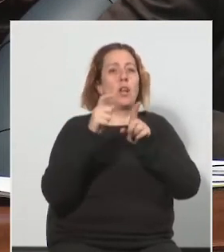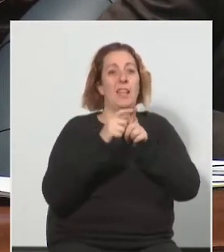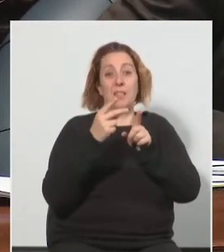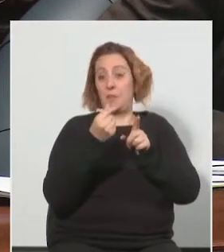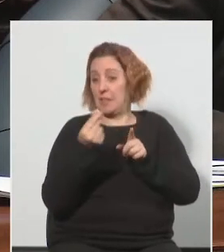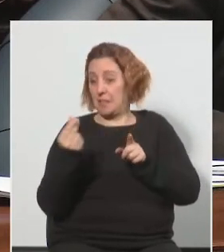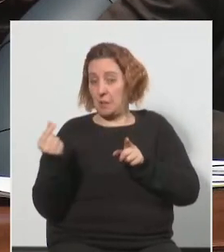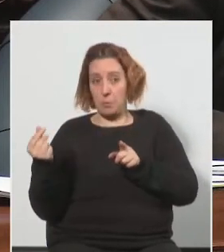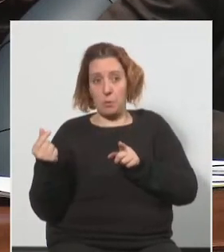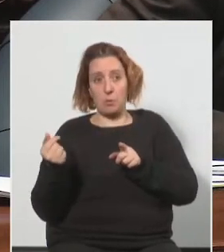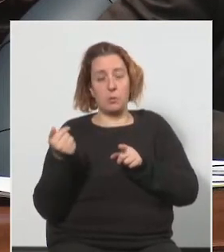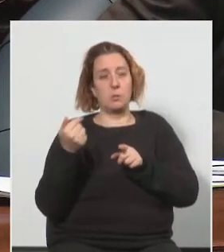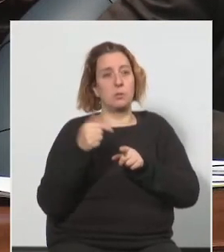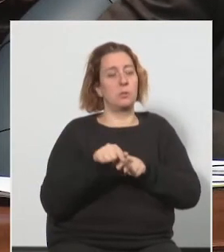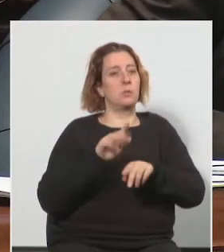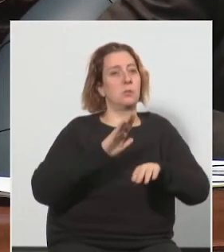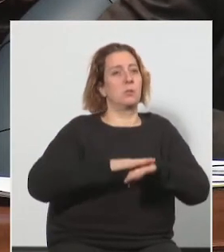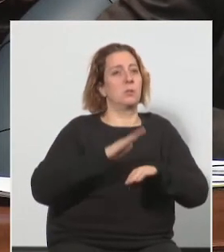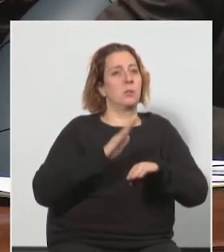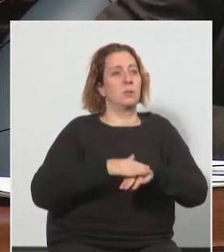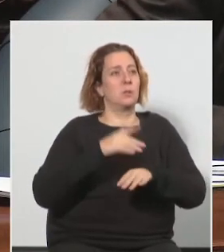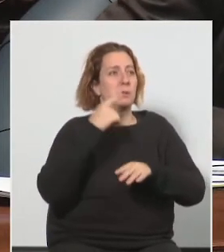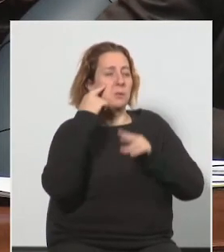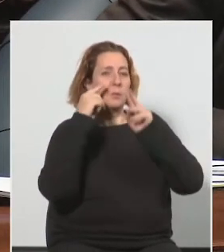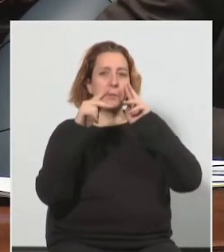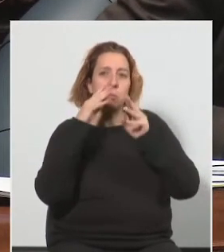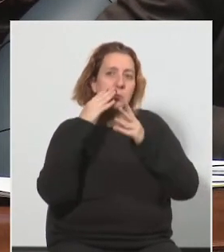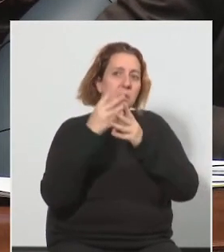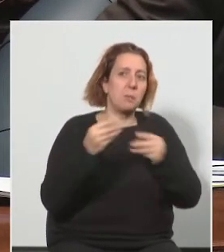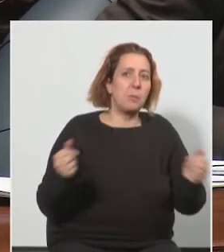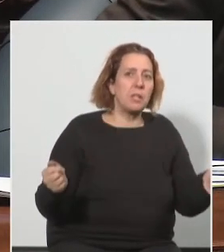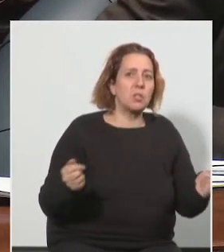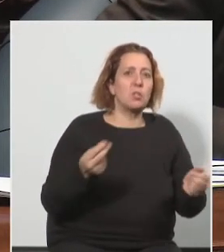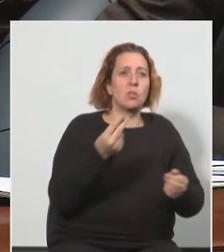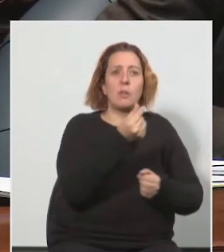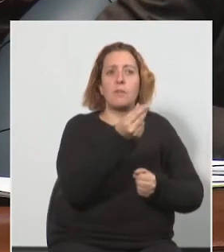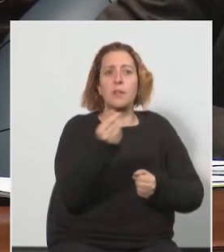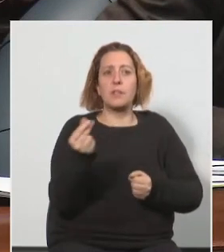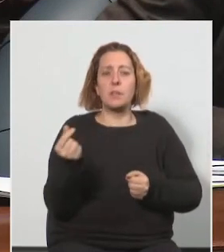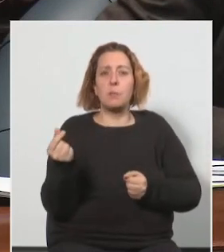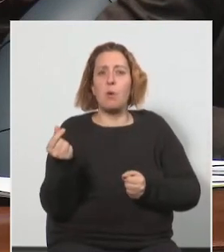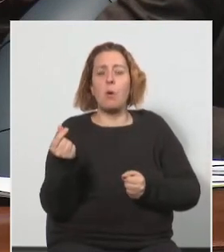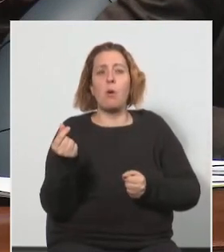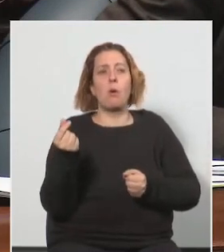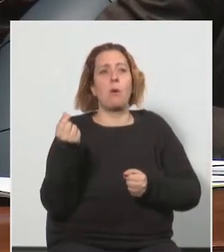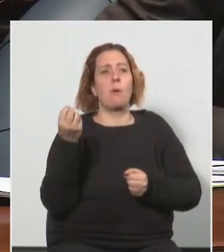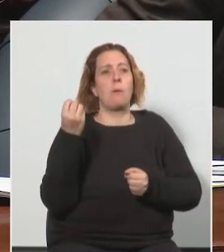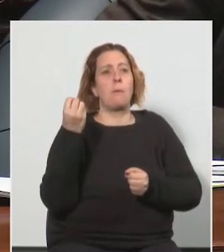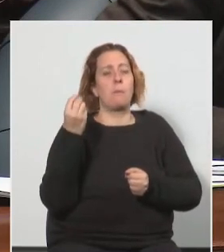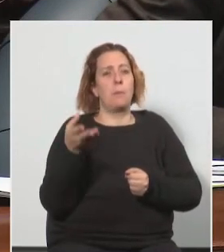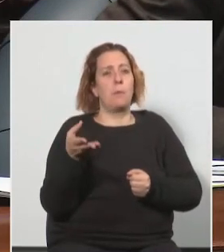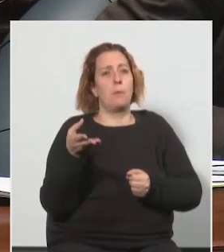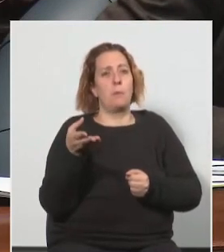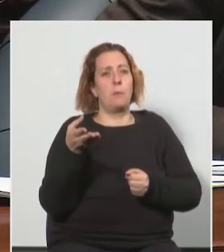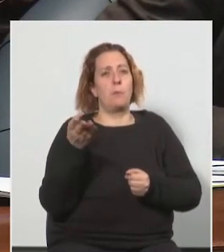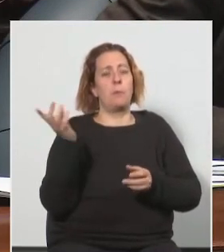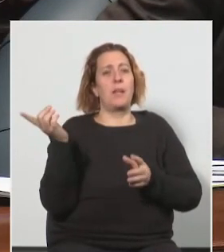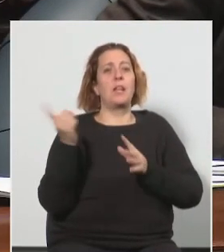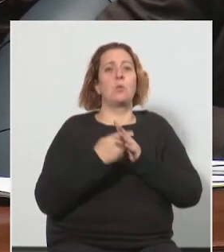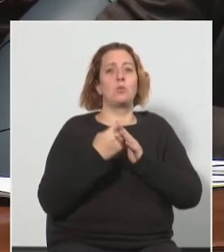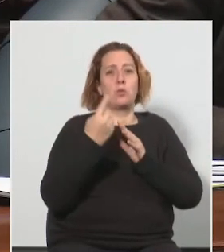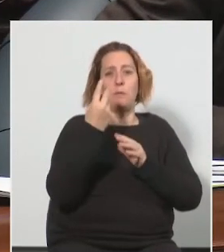país mientras se garganteaba la desaparición del efectivo en virtud de la